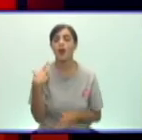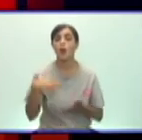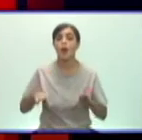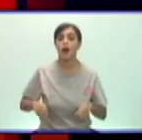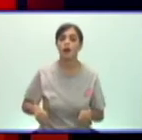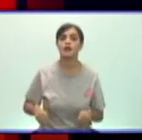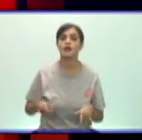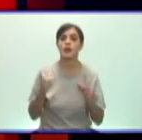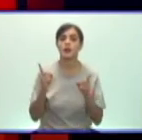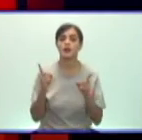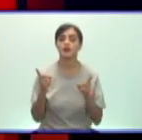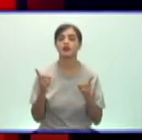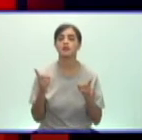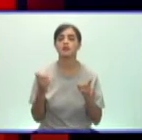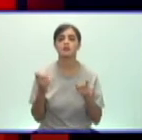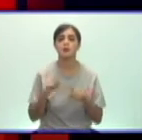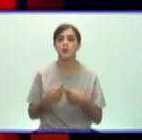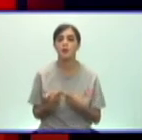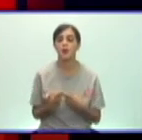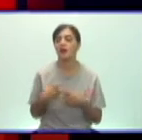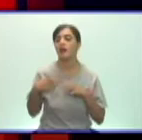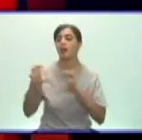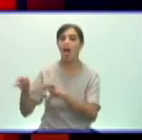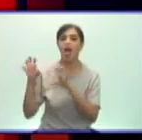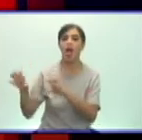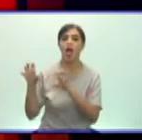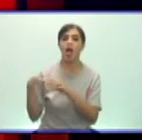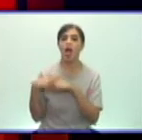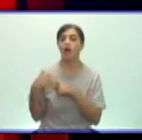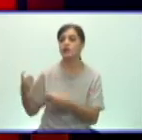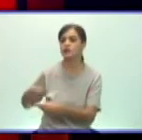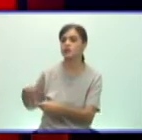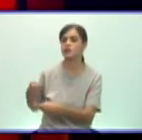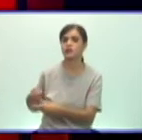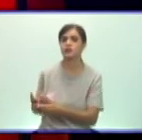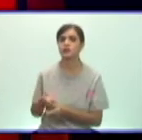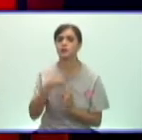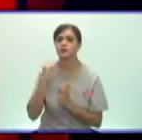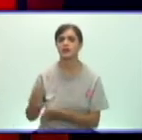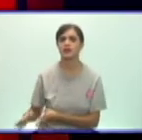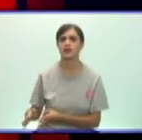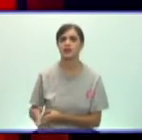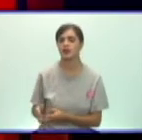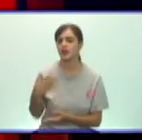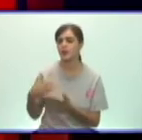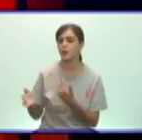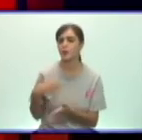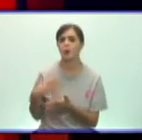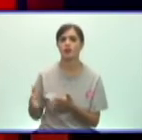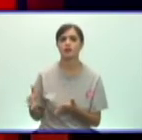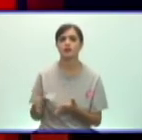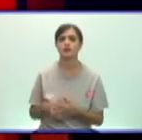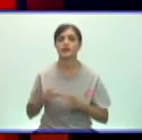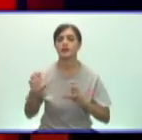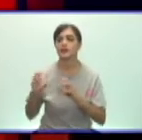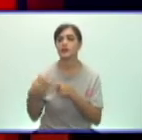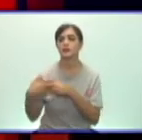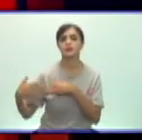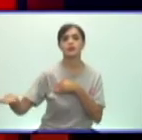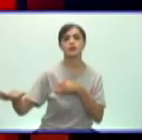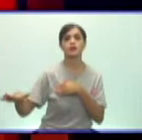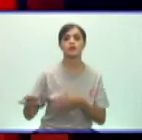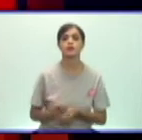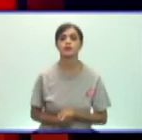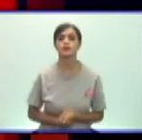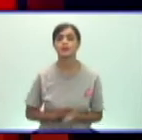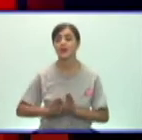política pues eran cuestionados y eran además considerados enemigos. Y recuerden que el fascismo también pretendía, muchachos,